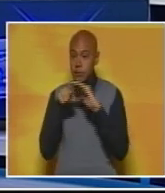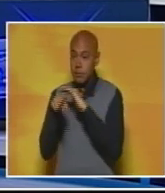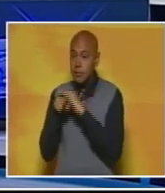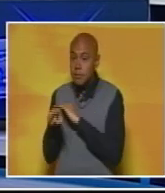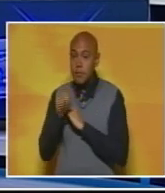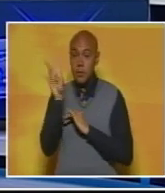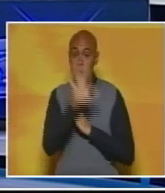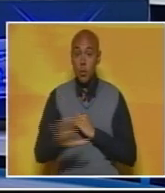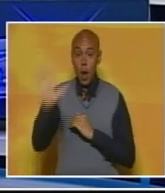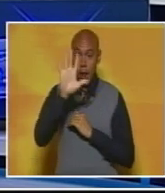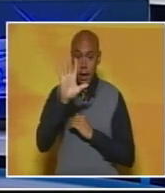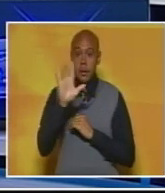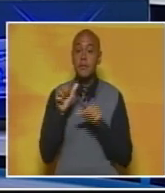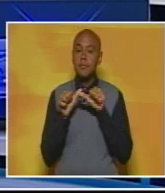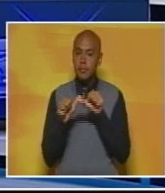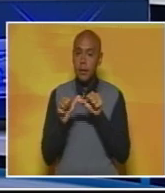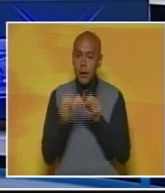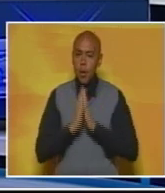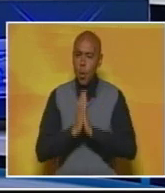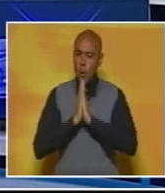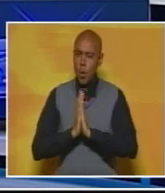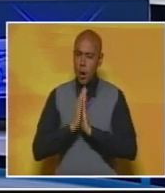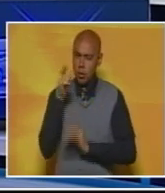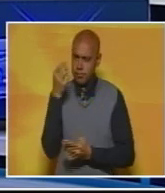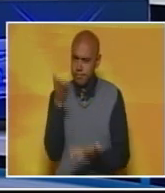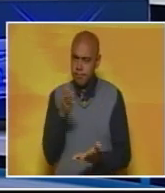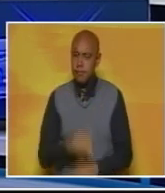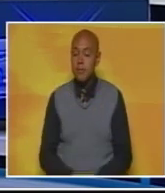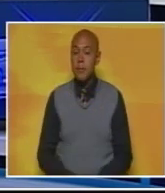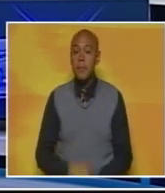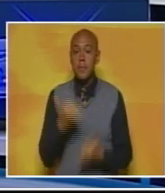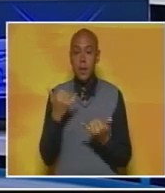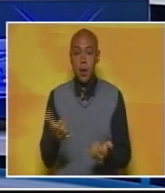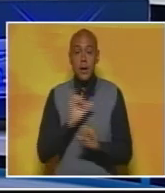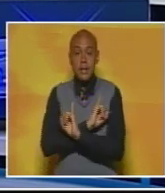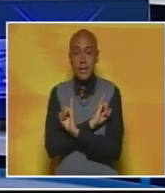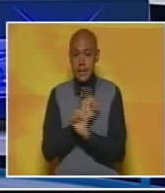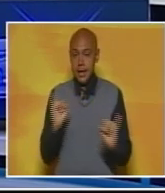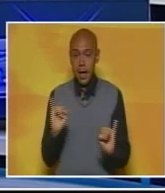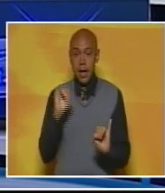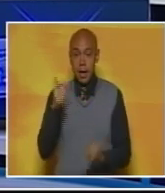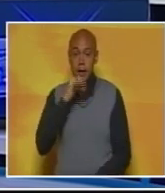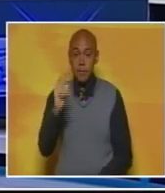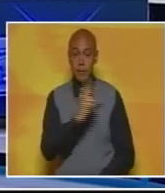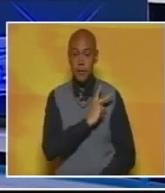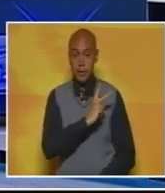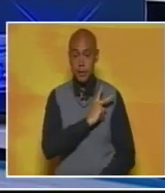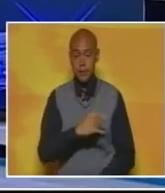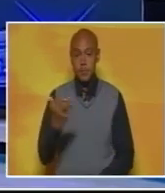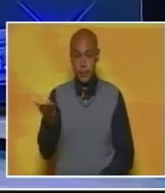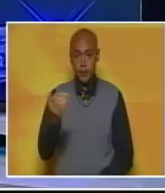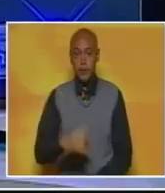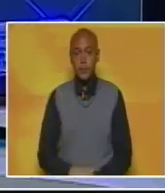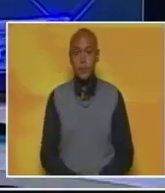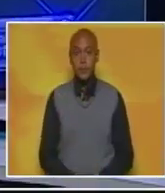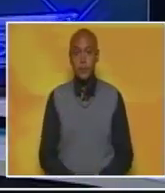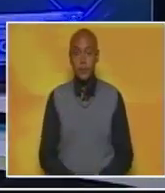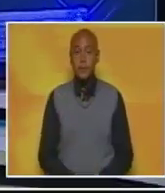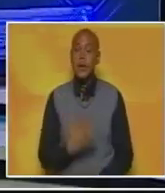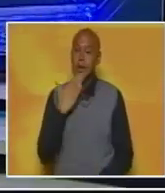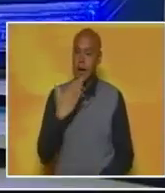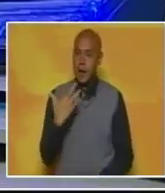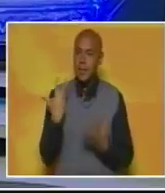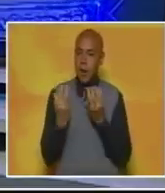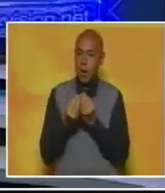los venezolanos y seguiremos orando por esta causa. Amigos, de esta manera ponemos punto final a la presente emisión de su Noticiero Venevisión. Gracias